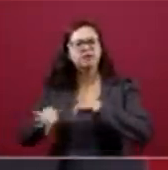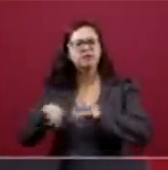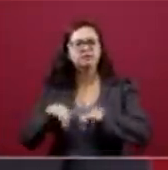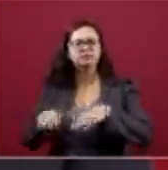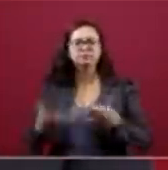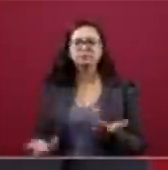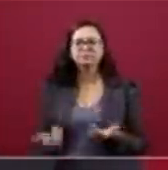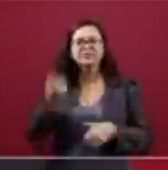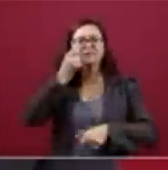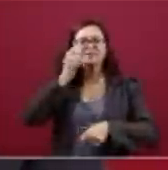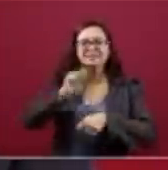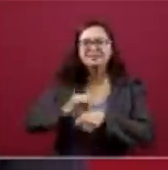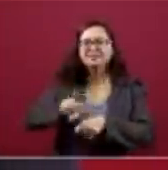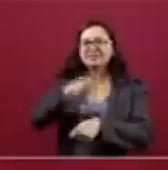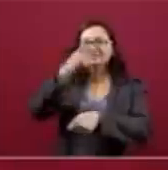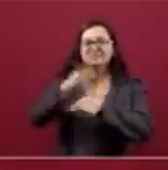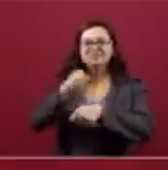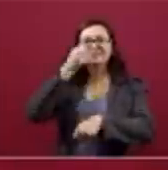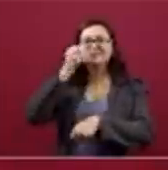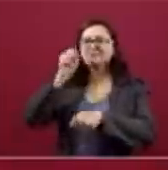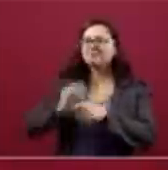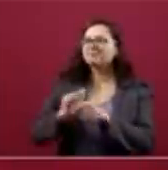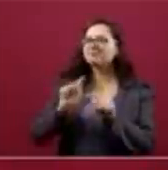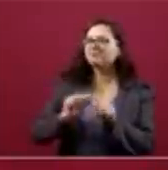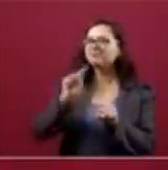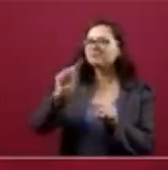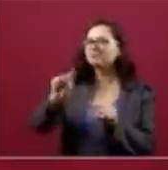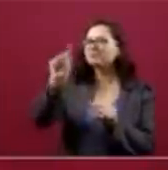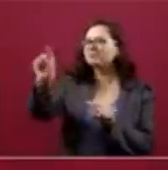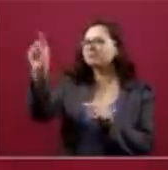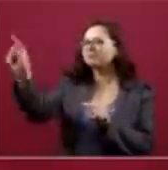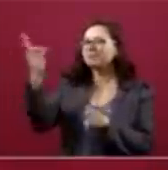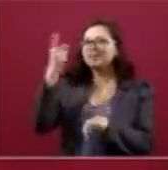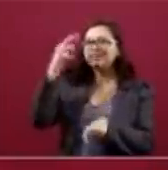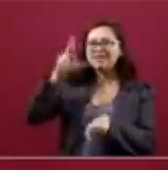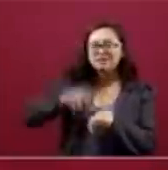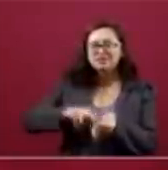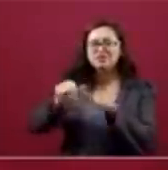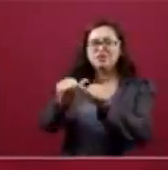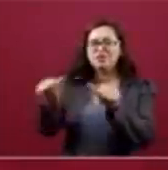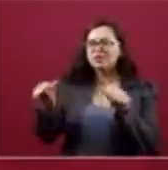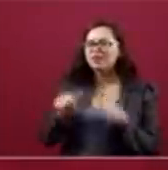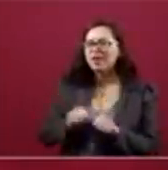secretarías, las subsecretarías, las direcciones, las áreas,